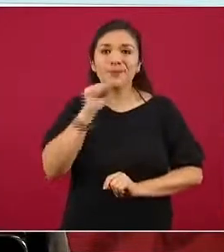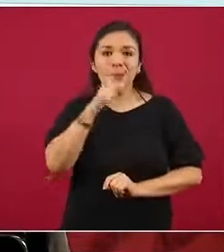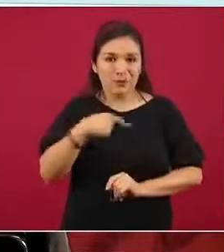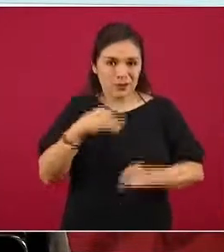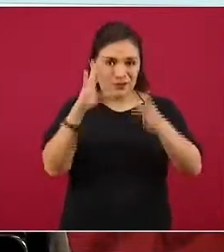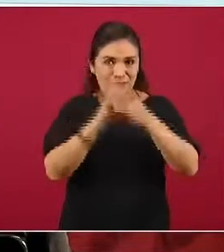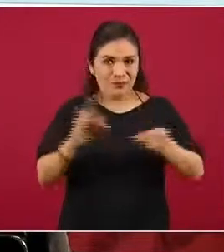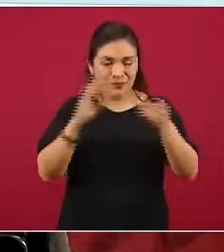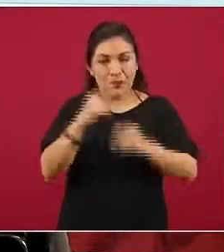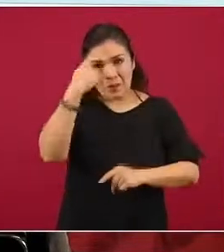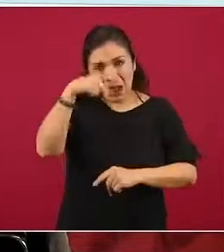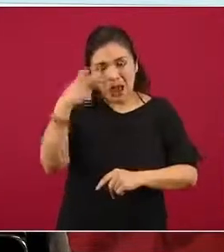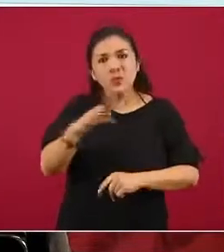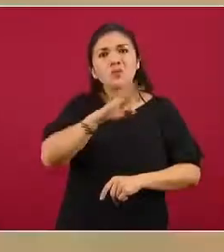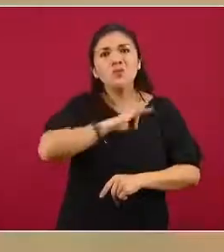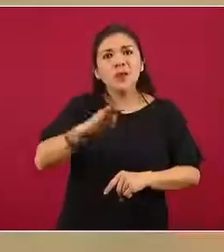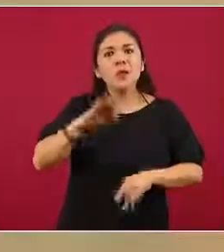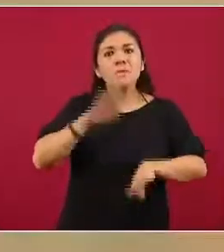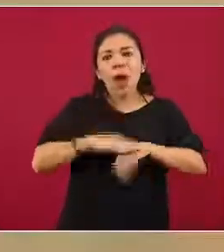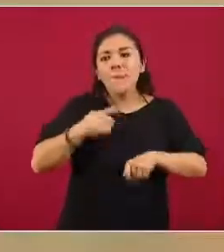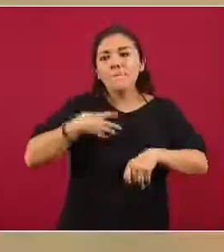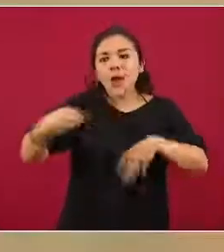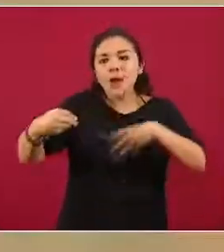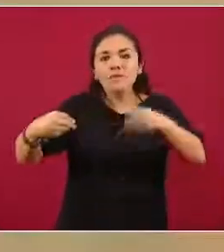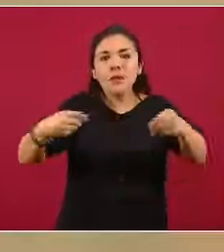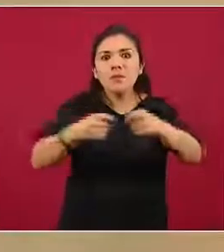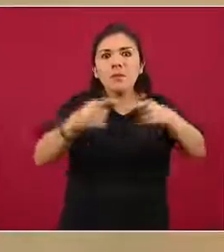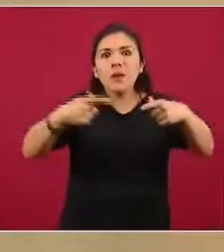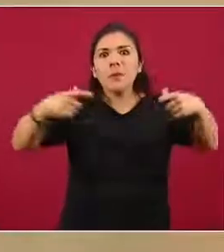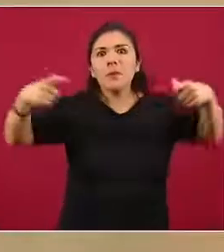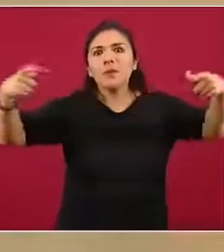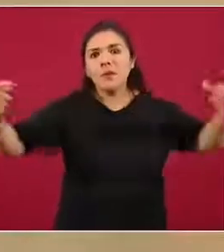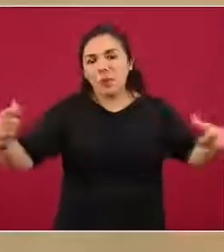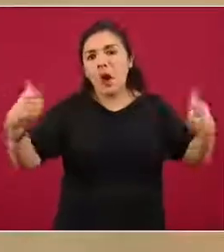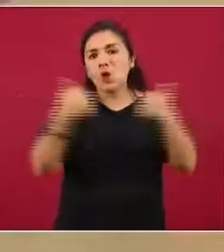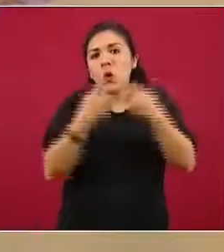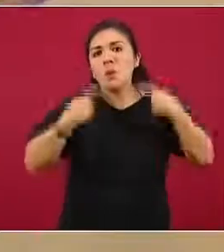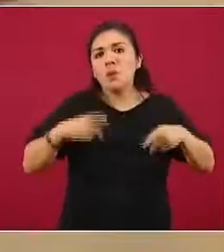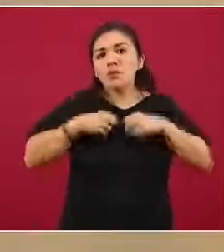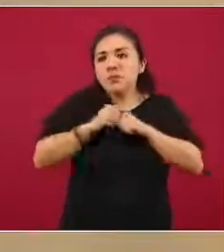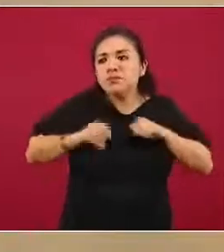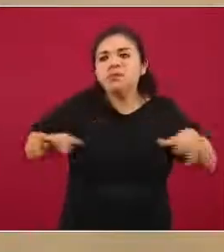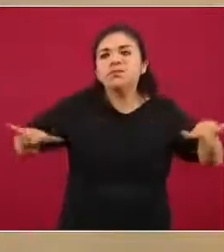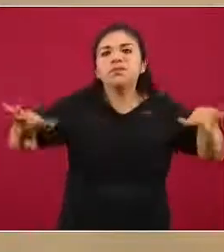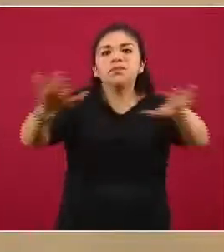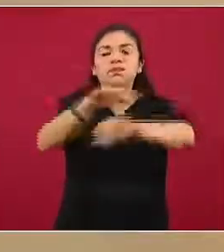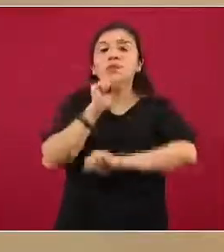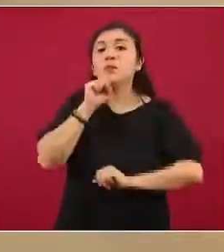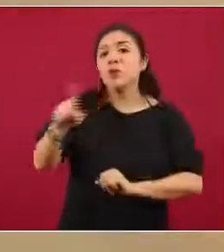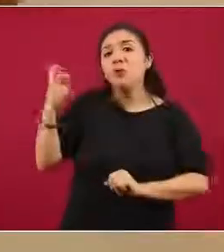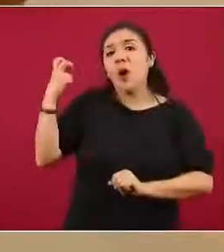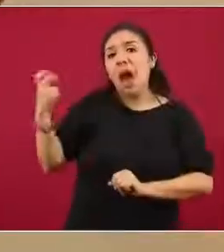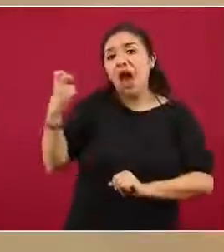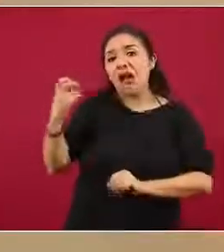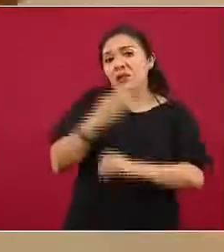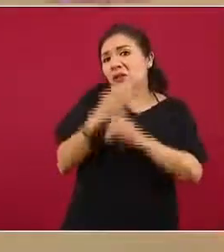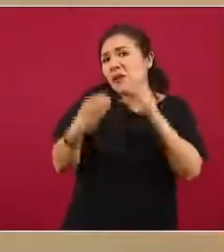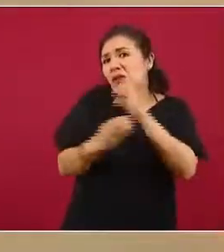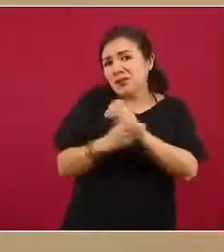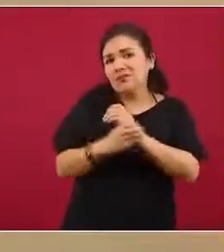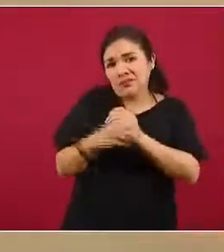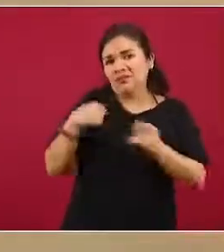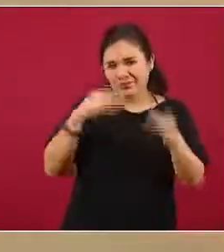estas cadenas, ¿no?, que se van dando y se va transmitiendo a través de la población, a través de estas situaciones